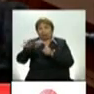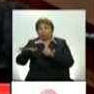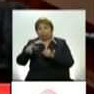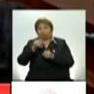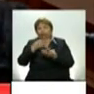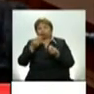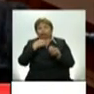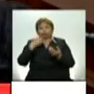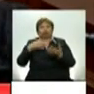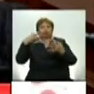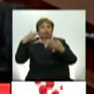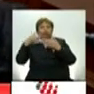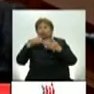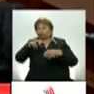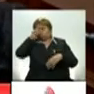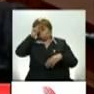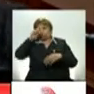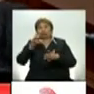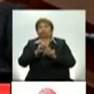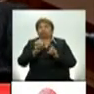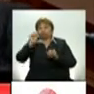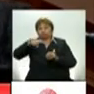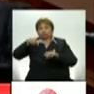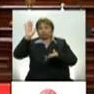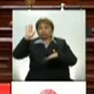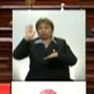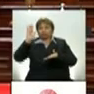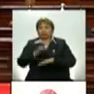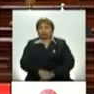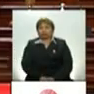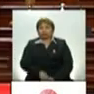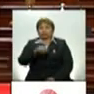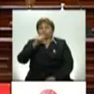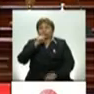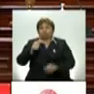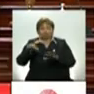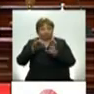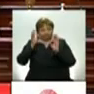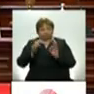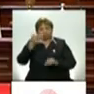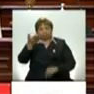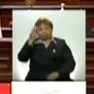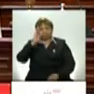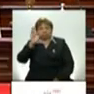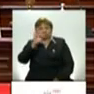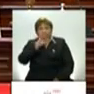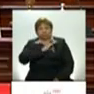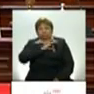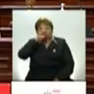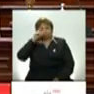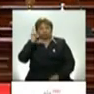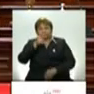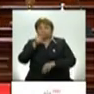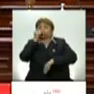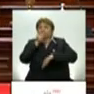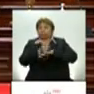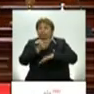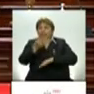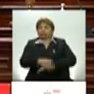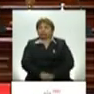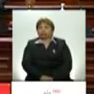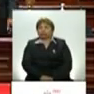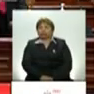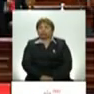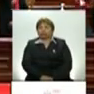ningún, digamos, si queremos llamar de esa manera, ningún tipo de poder político? Entonces, ¿no es cierto que varios